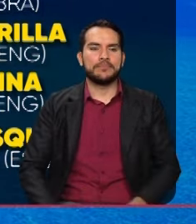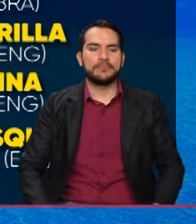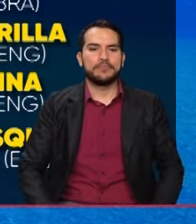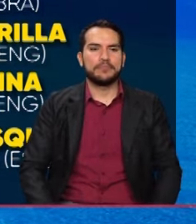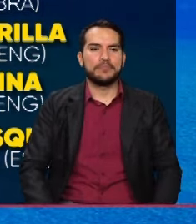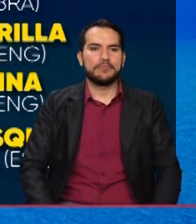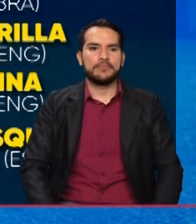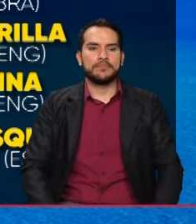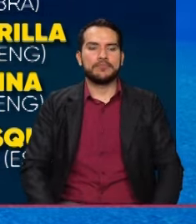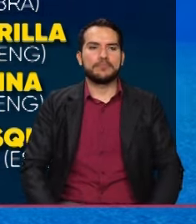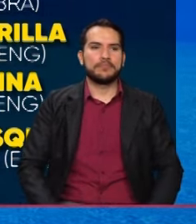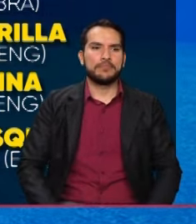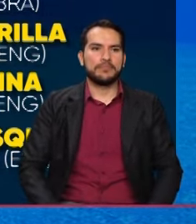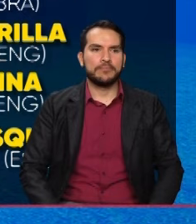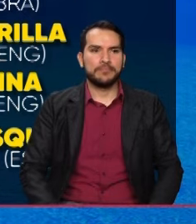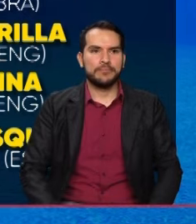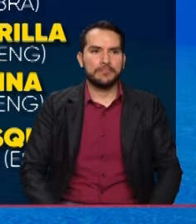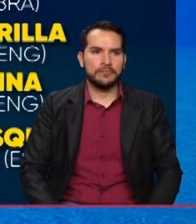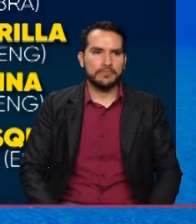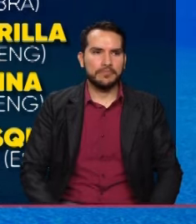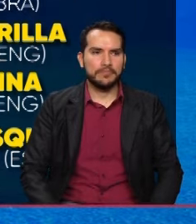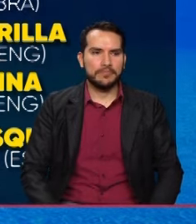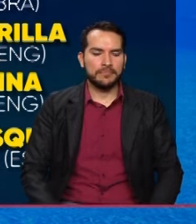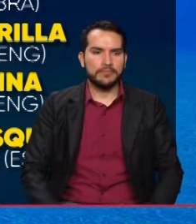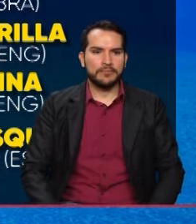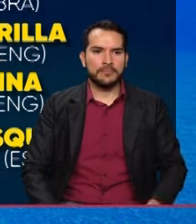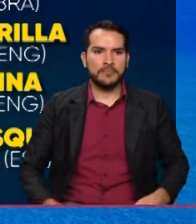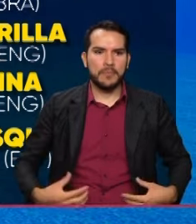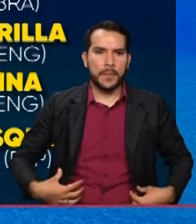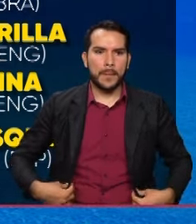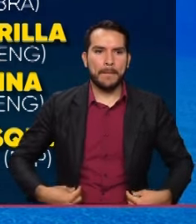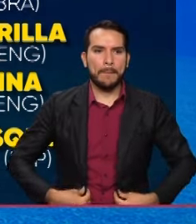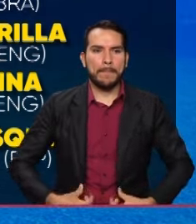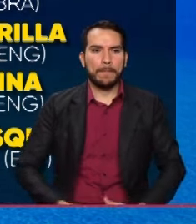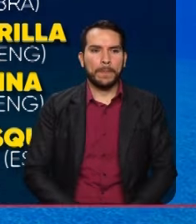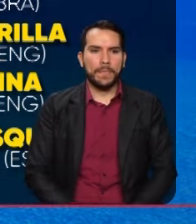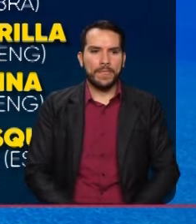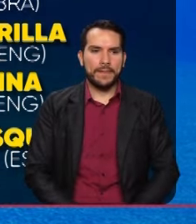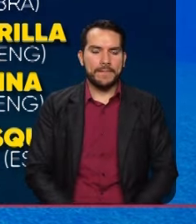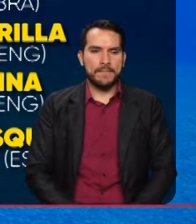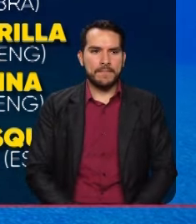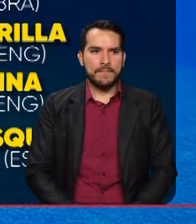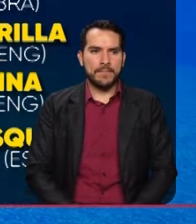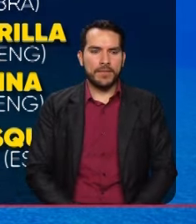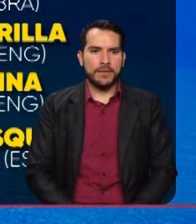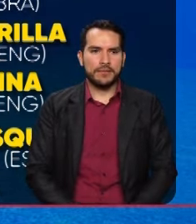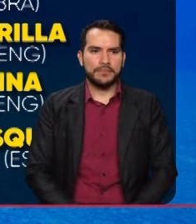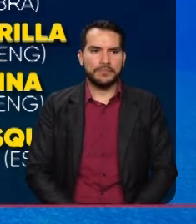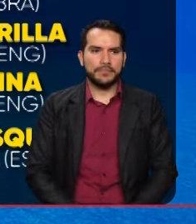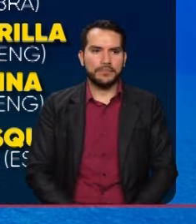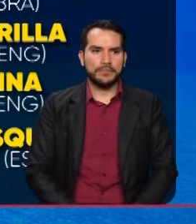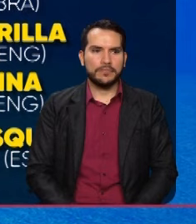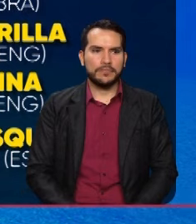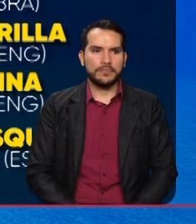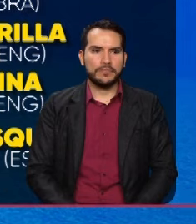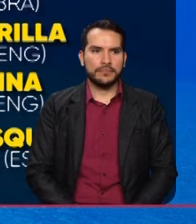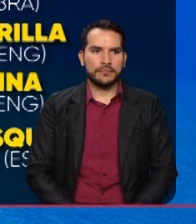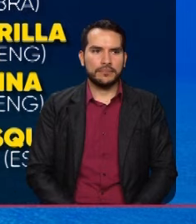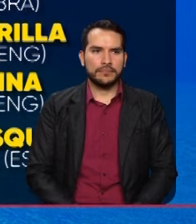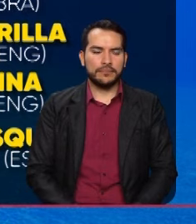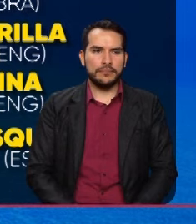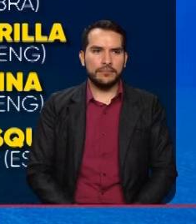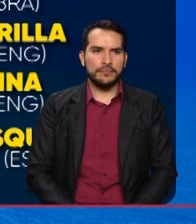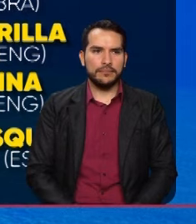Cristian Borja, Daniel Muñoz, David Ospina, Ayan Poveda, jugadorazo, James David Rodríguez, el hombre